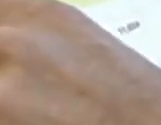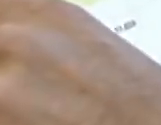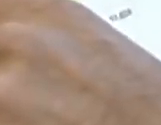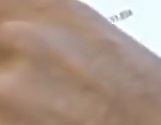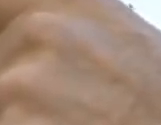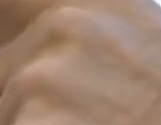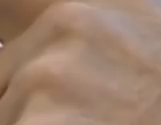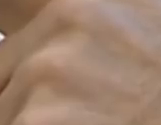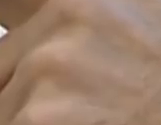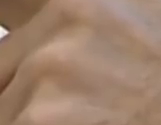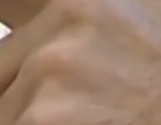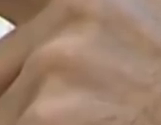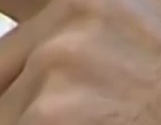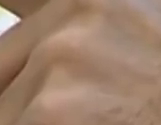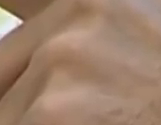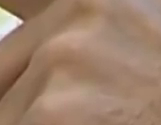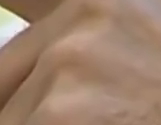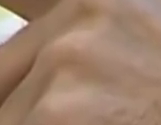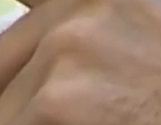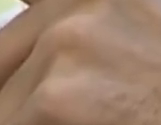13.228 casos. Luego Bolivia,